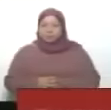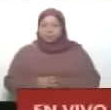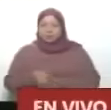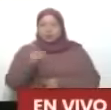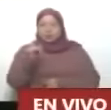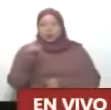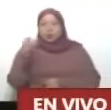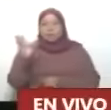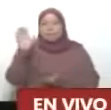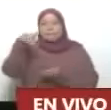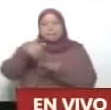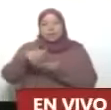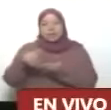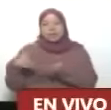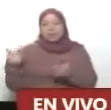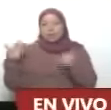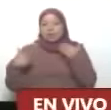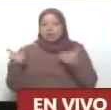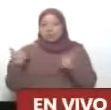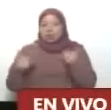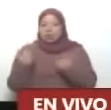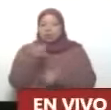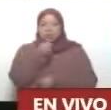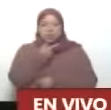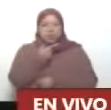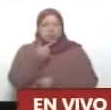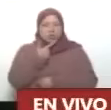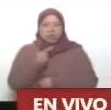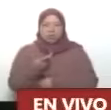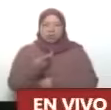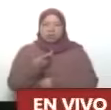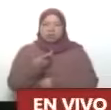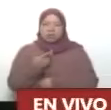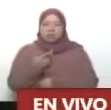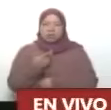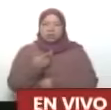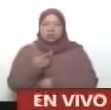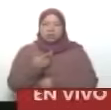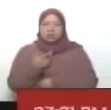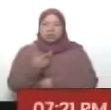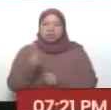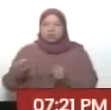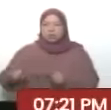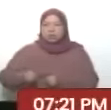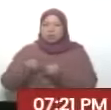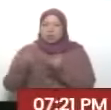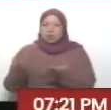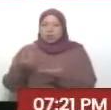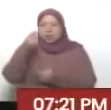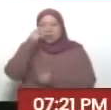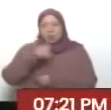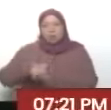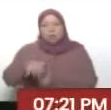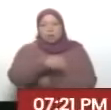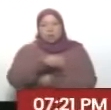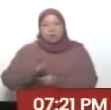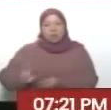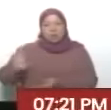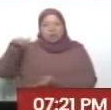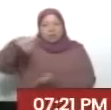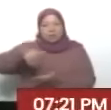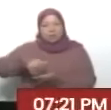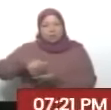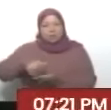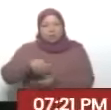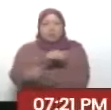Estuvimos en Maracay disfrutando tantas cosas. Y le regalo al pueblo de Aragua